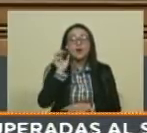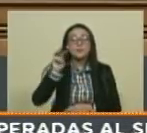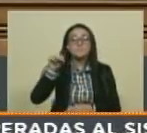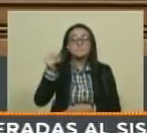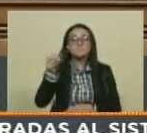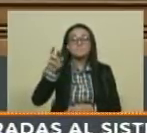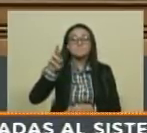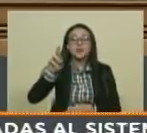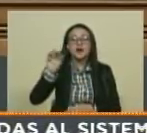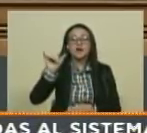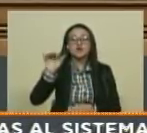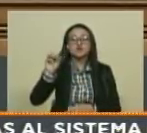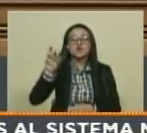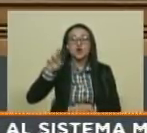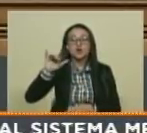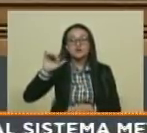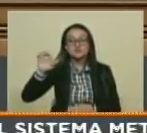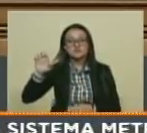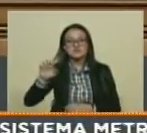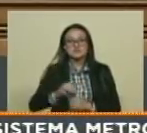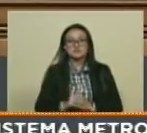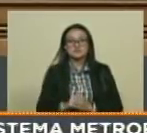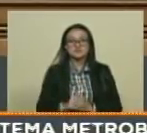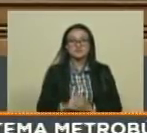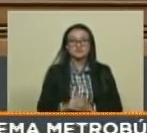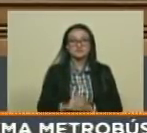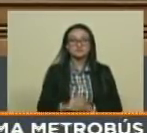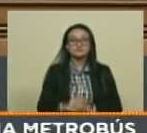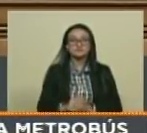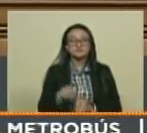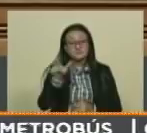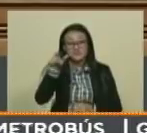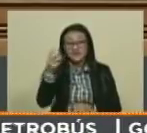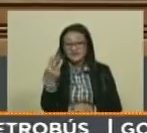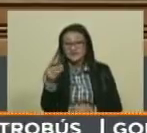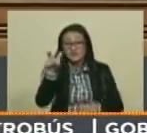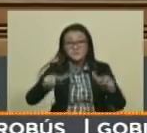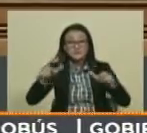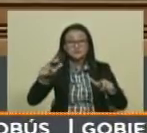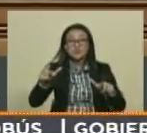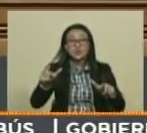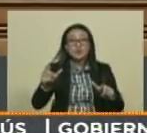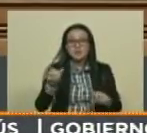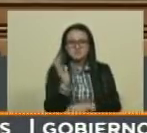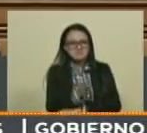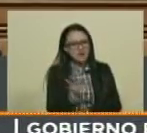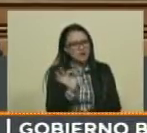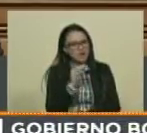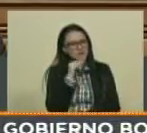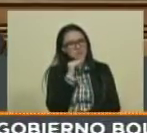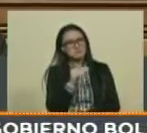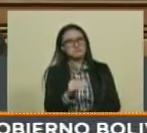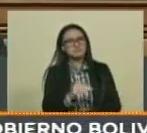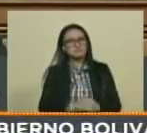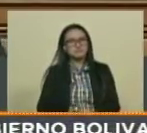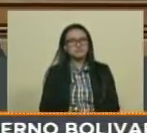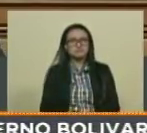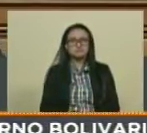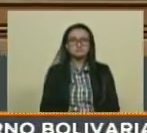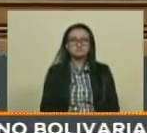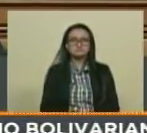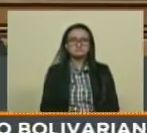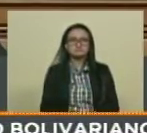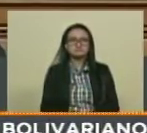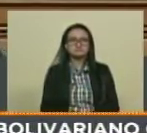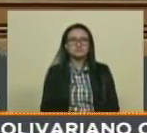parte del reimpulso en este año. Estos ciudadanos ni siquiera estaban imputados. No